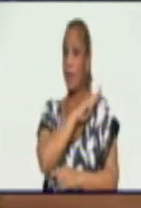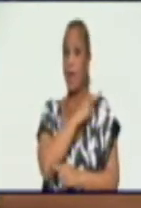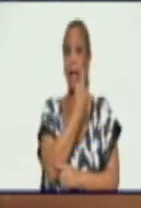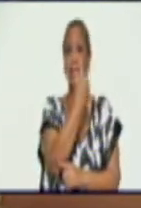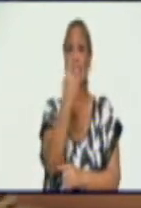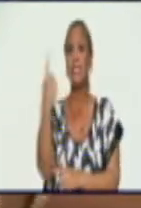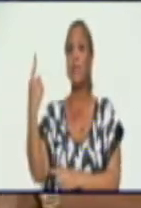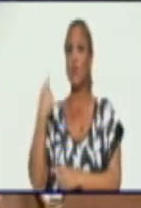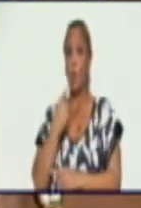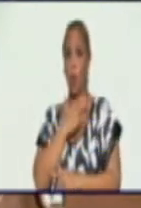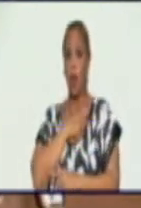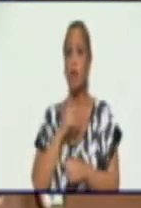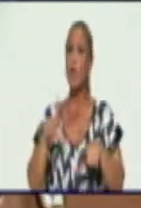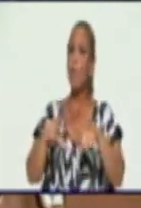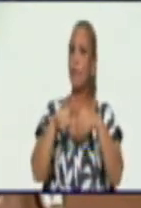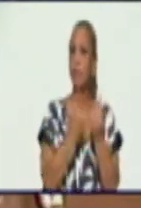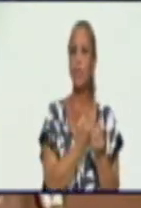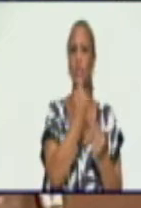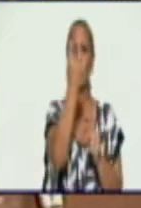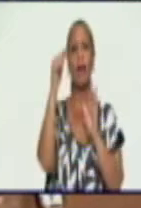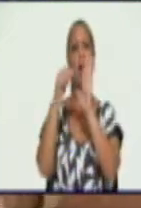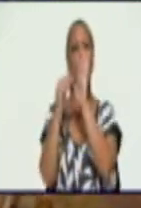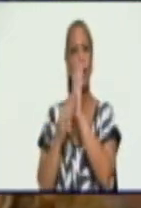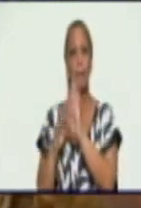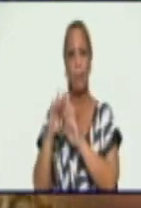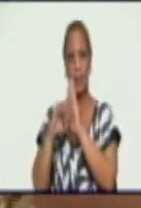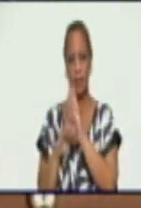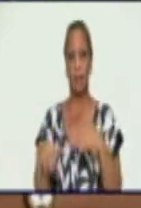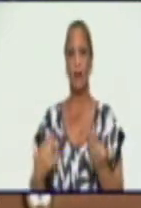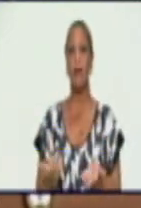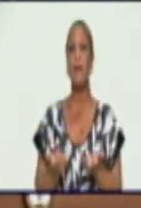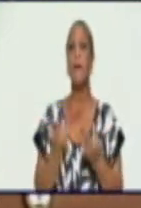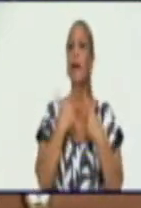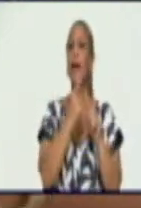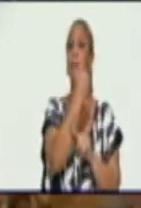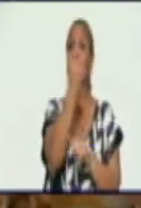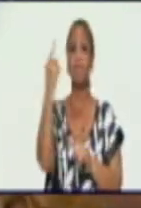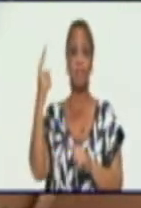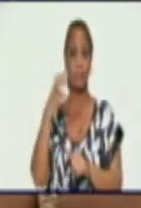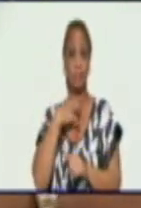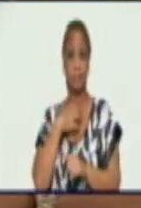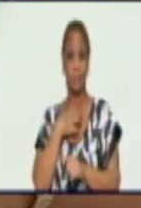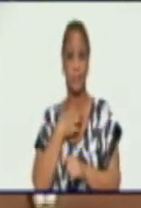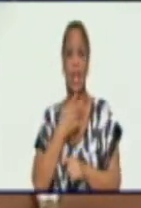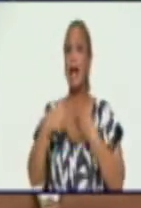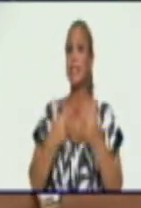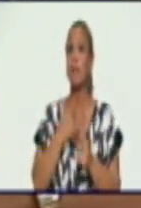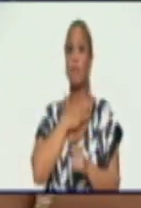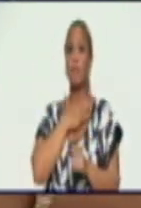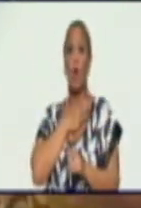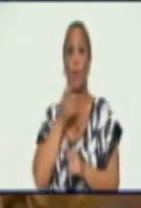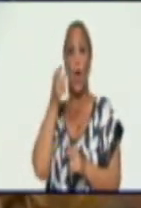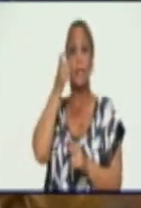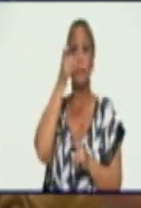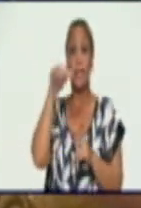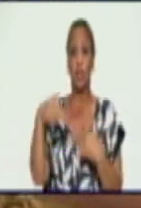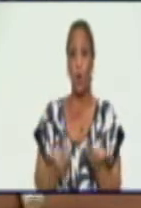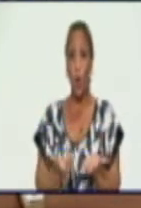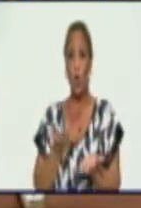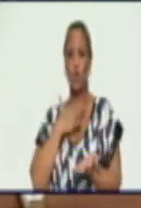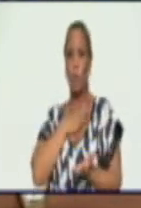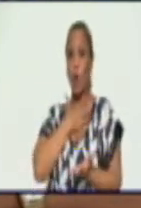en el cumplimiento de cada una de estas medidas cada uno de nosotros tiene que ser su propio inspector su propio